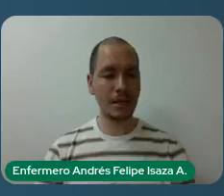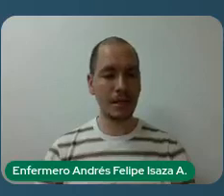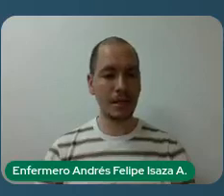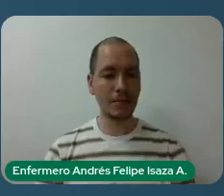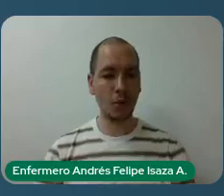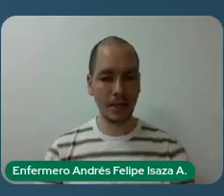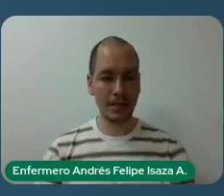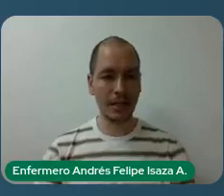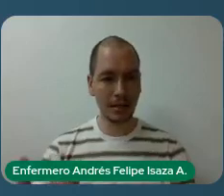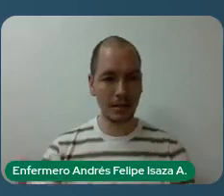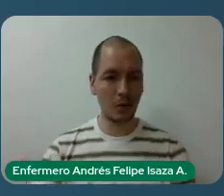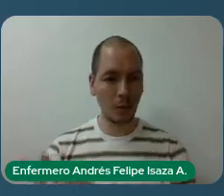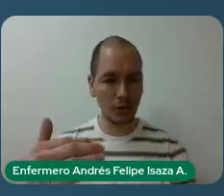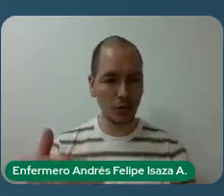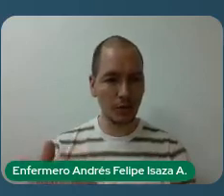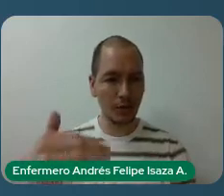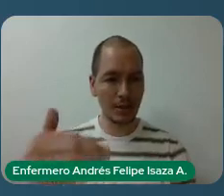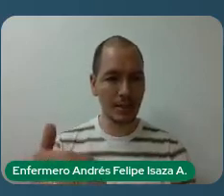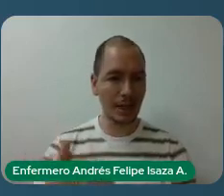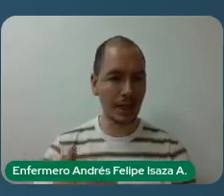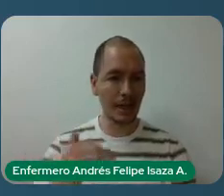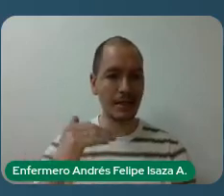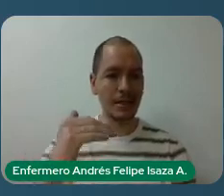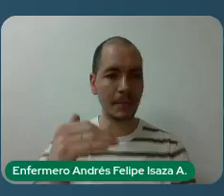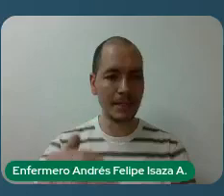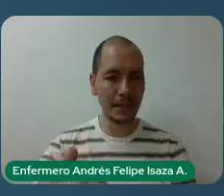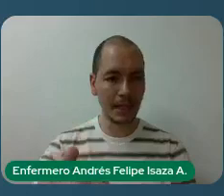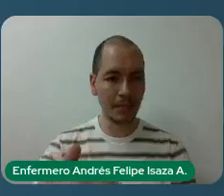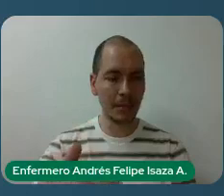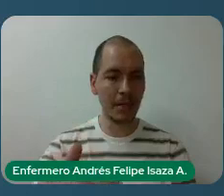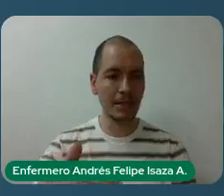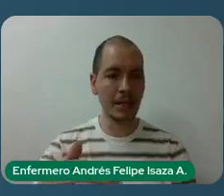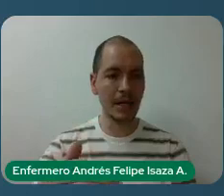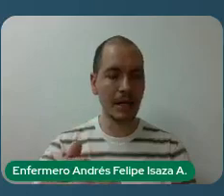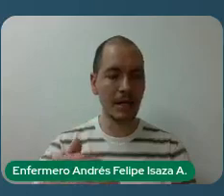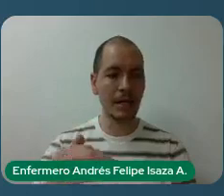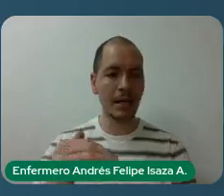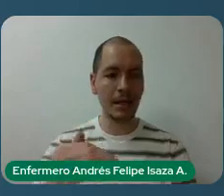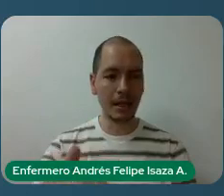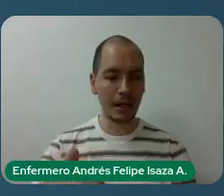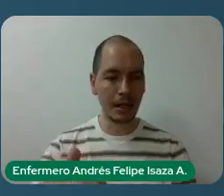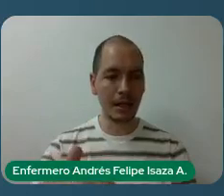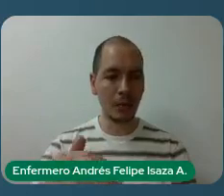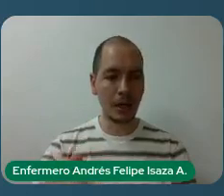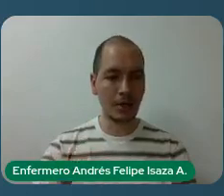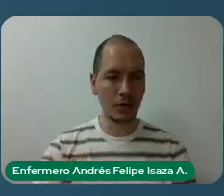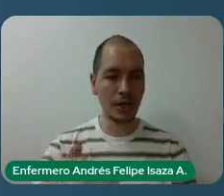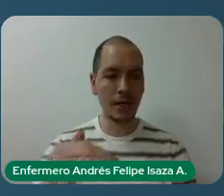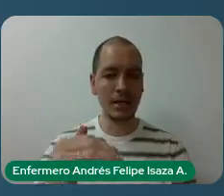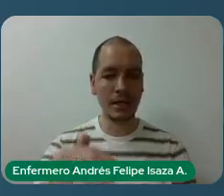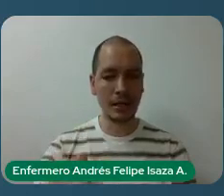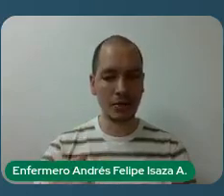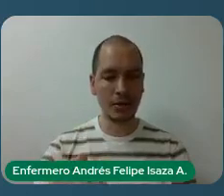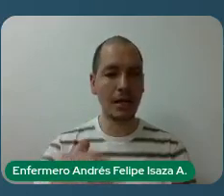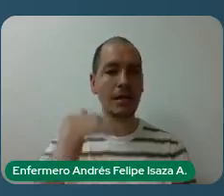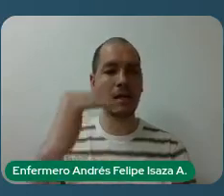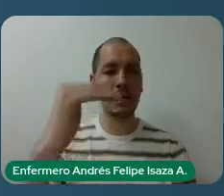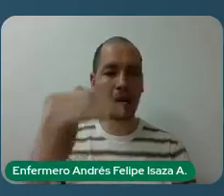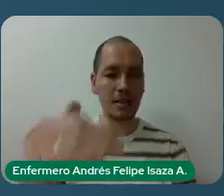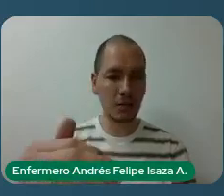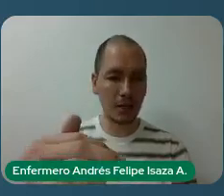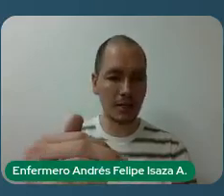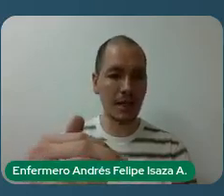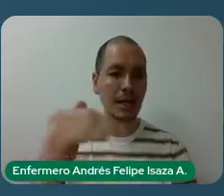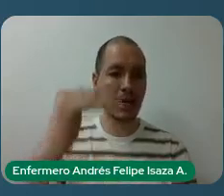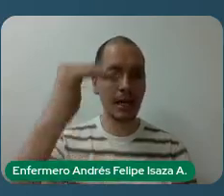de pacientes muestran o van subiendo esa escalada, es decir, presentan la primera escala de lenguaje soez, altisonante,